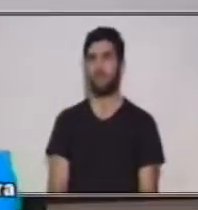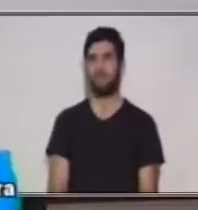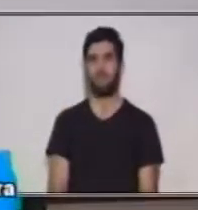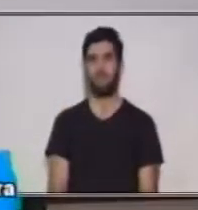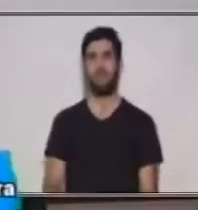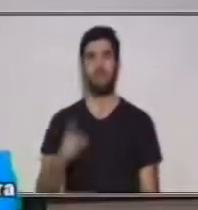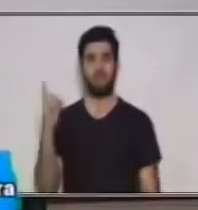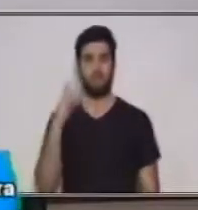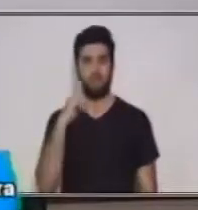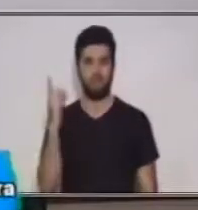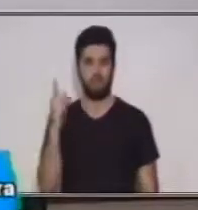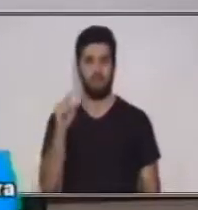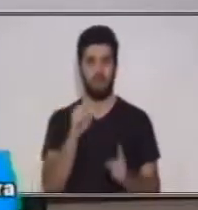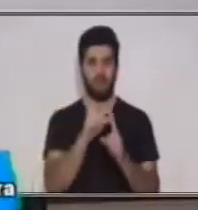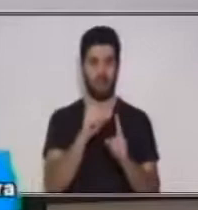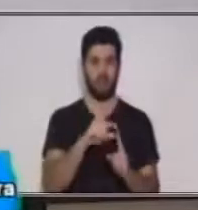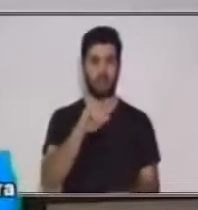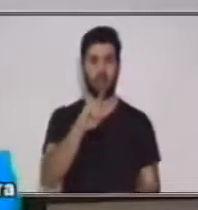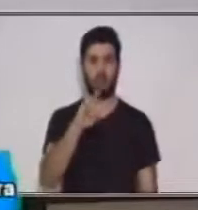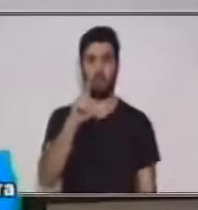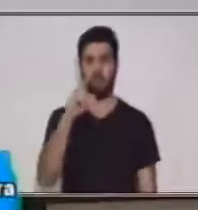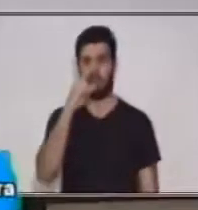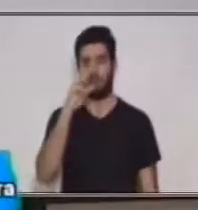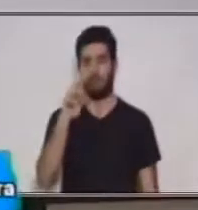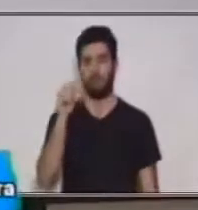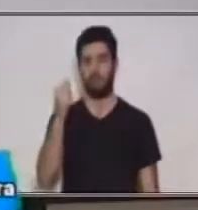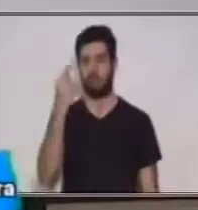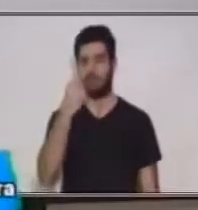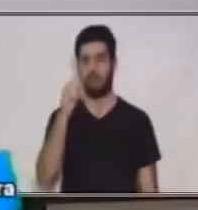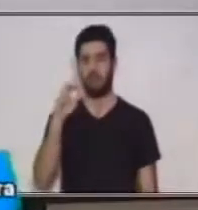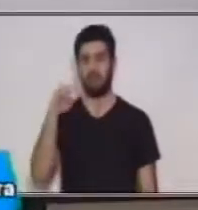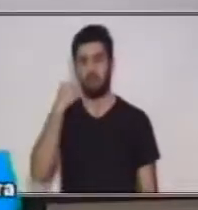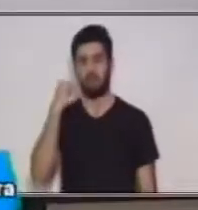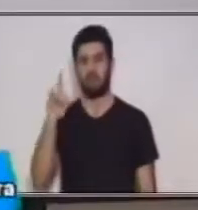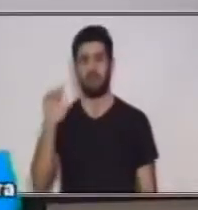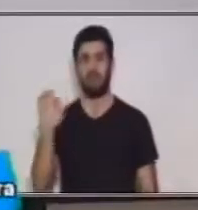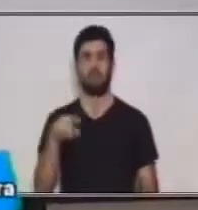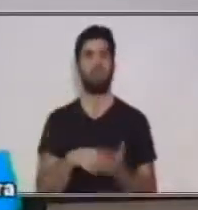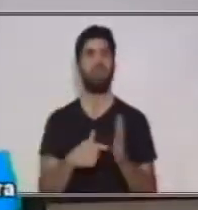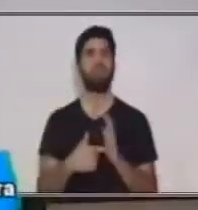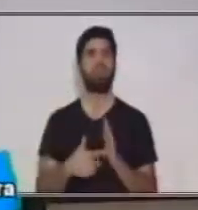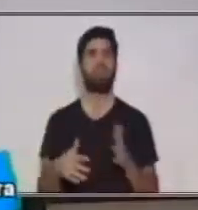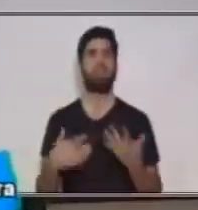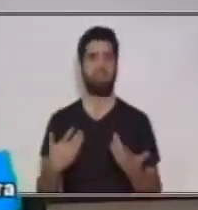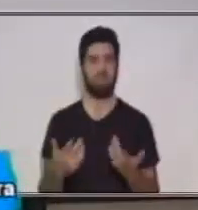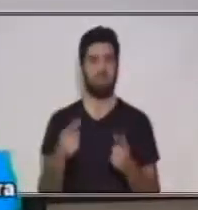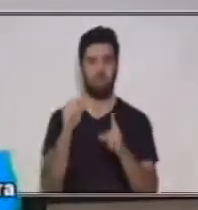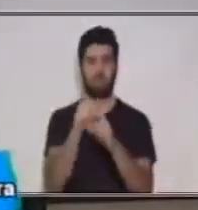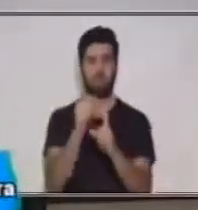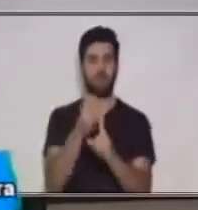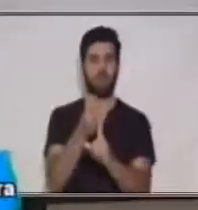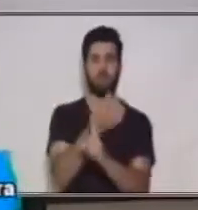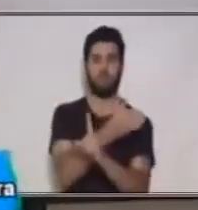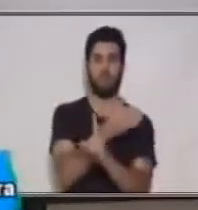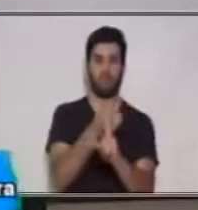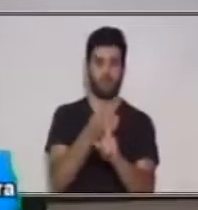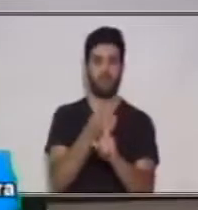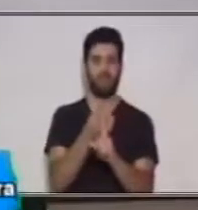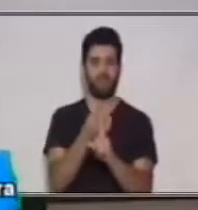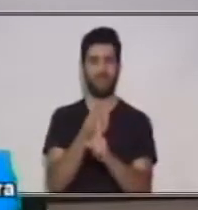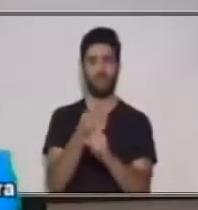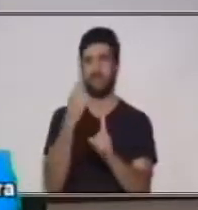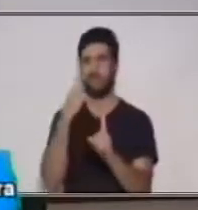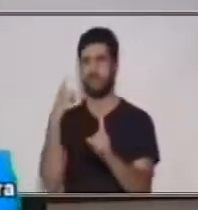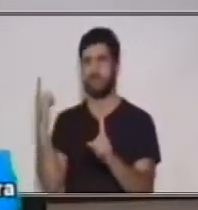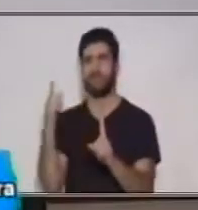ultrasonido. Ultra. Esta palabra tiene prefijo o tiene sufijo.